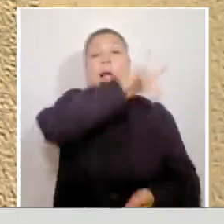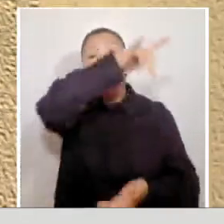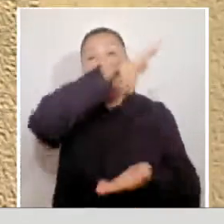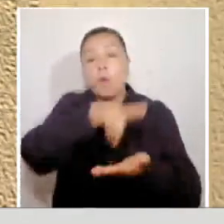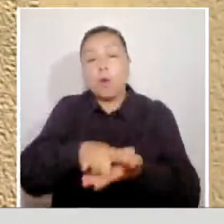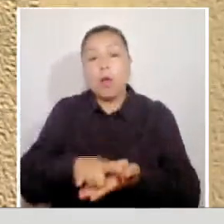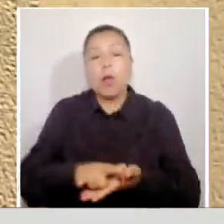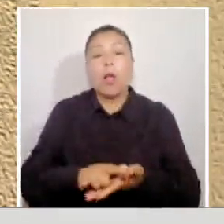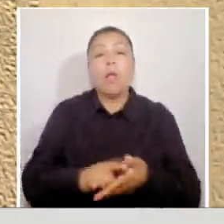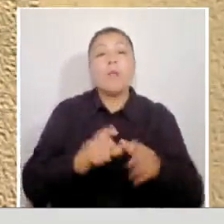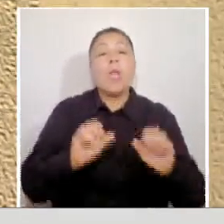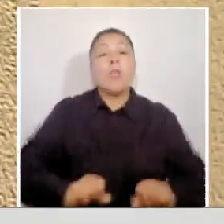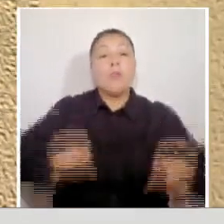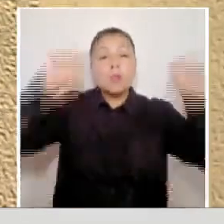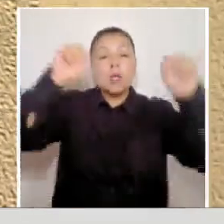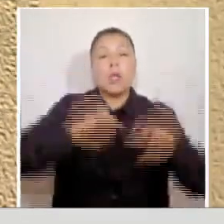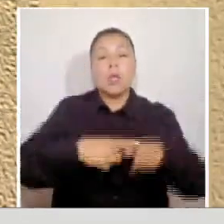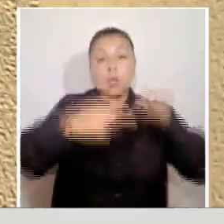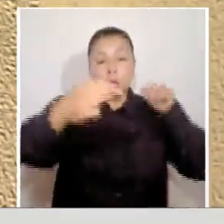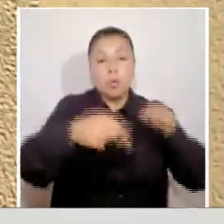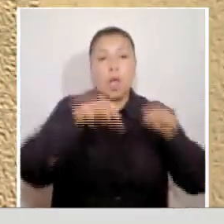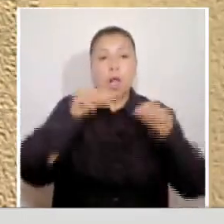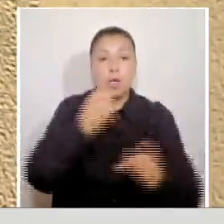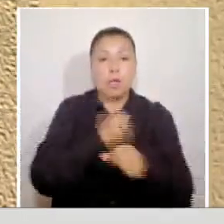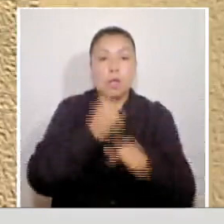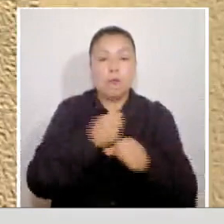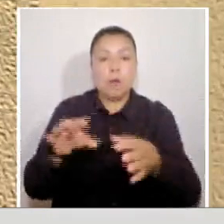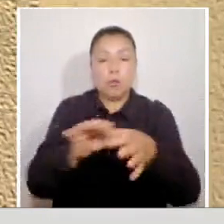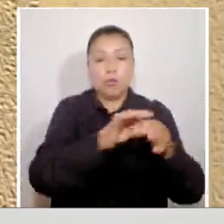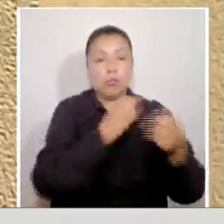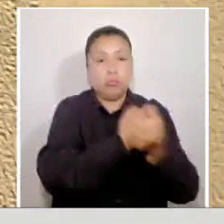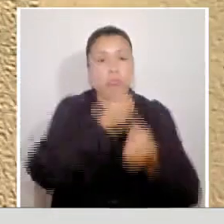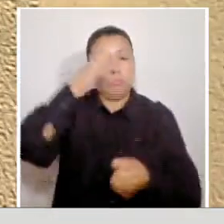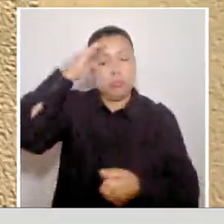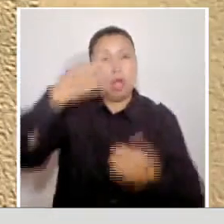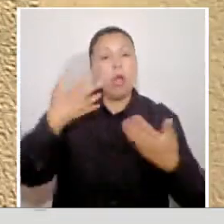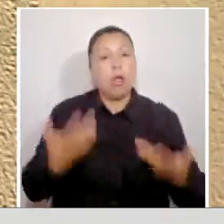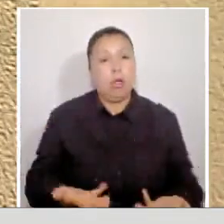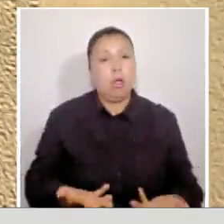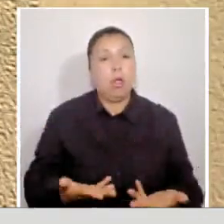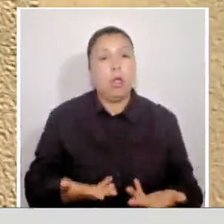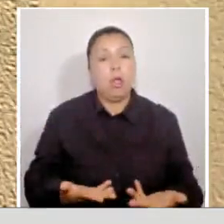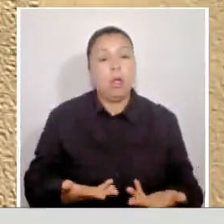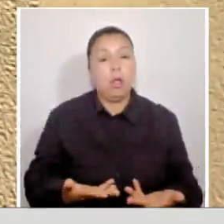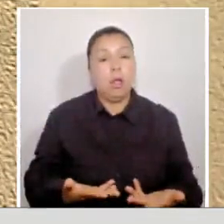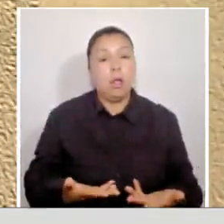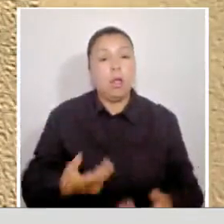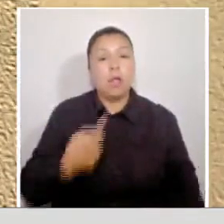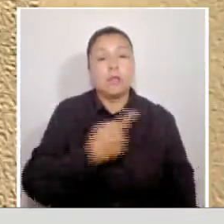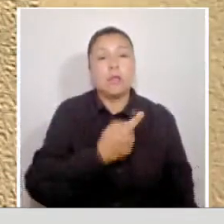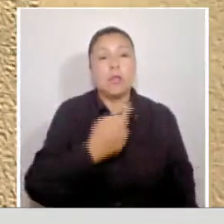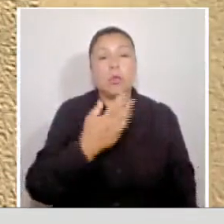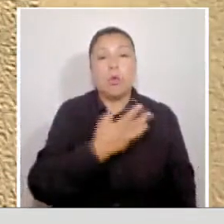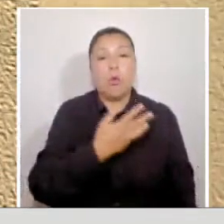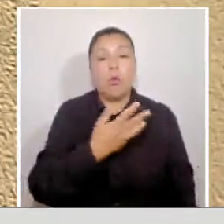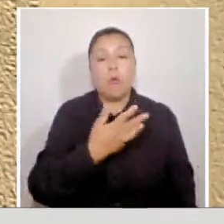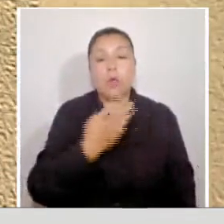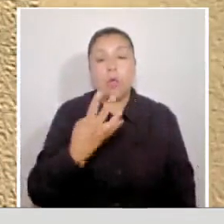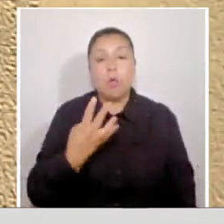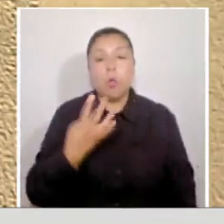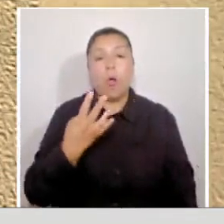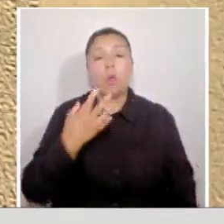nacional este trabajo colaborativo con carabineros de chile está dispuesto que las 194 comisarías existentes a lo largo del país